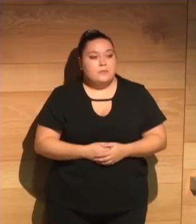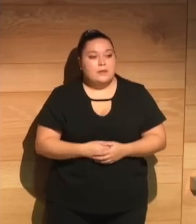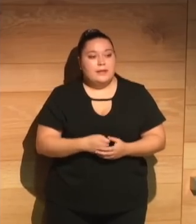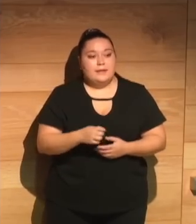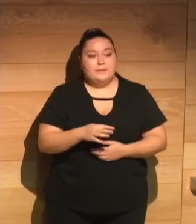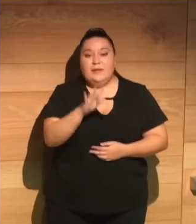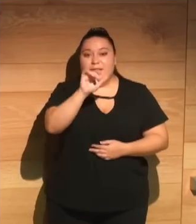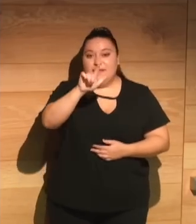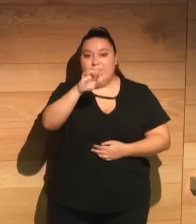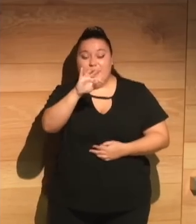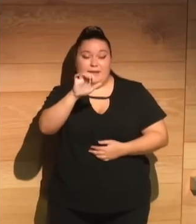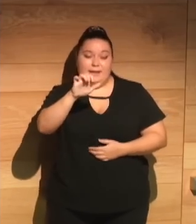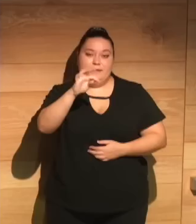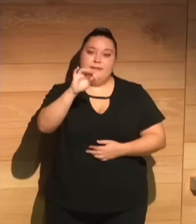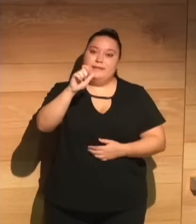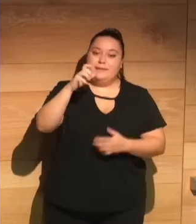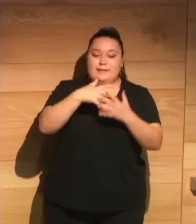teletexto en qué hacer, cine la ha hecho.